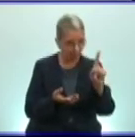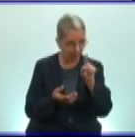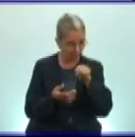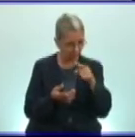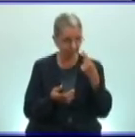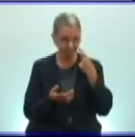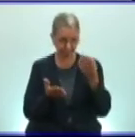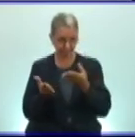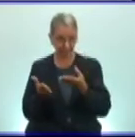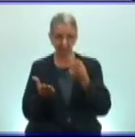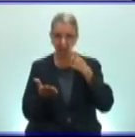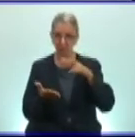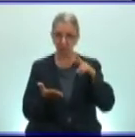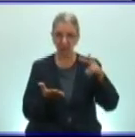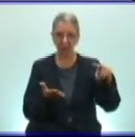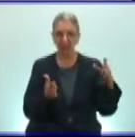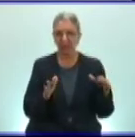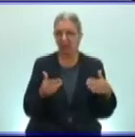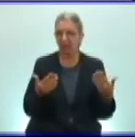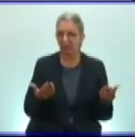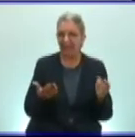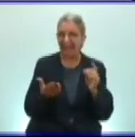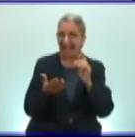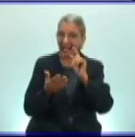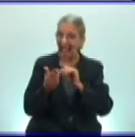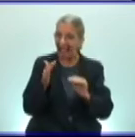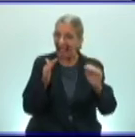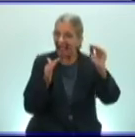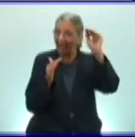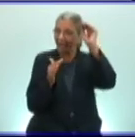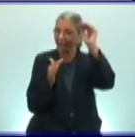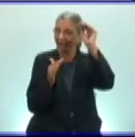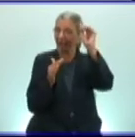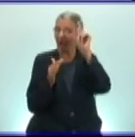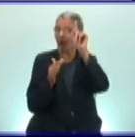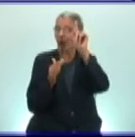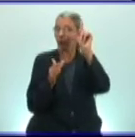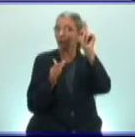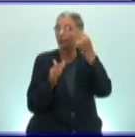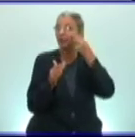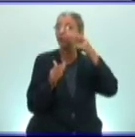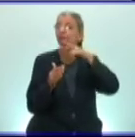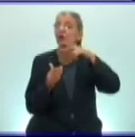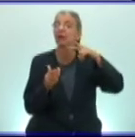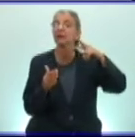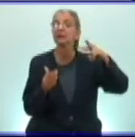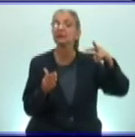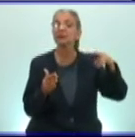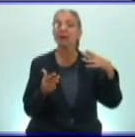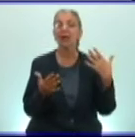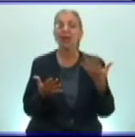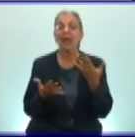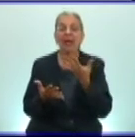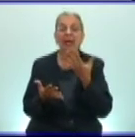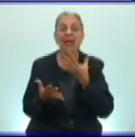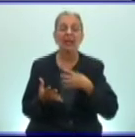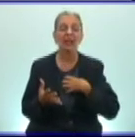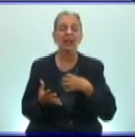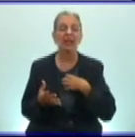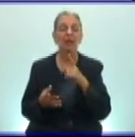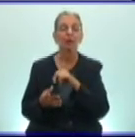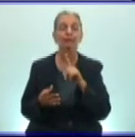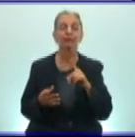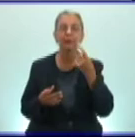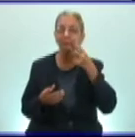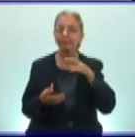atómico está representado en el extremo superior izquierdo del elemento y que los elementos están ordenados en orden creciente de esos